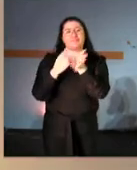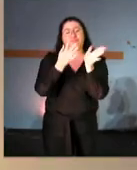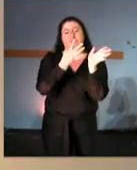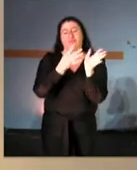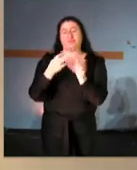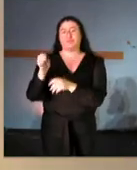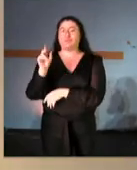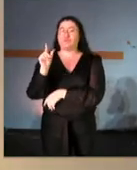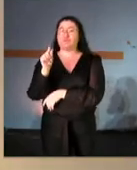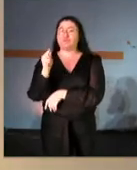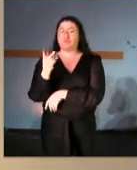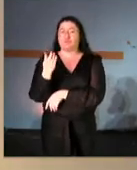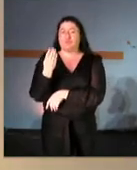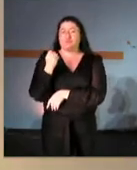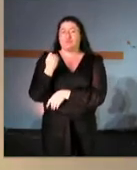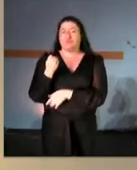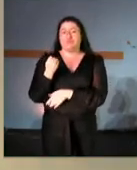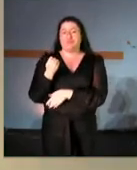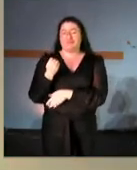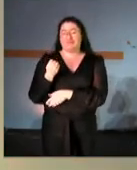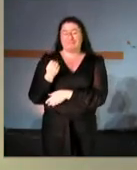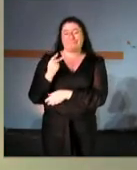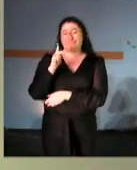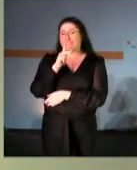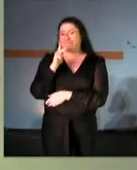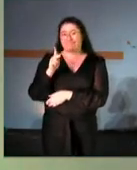1979. Por eso